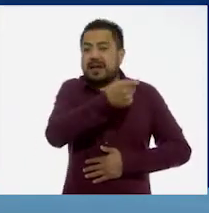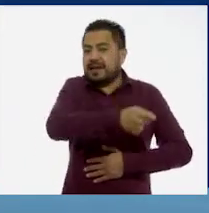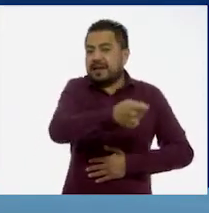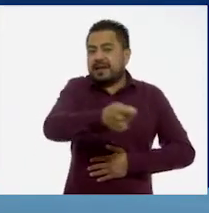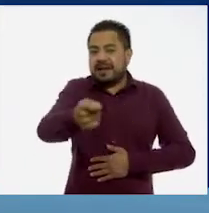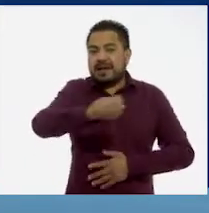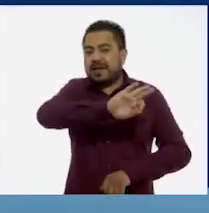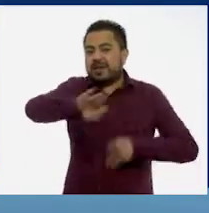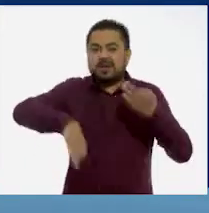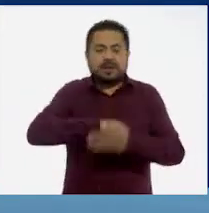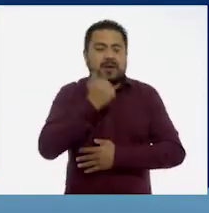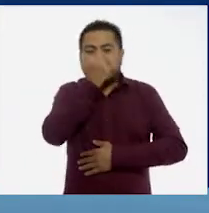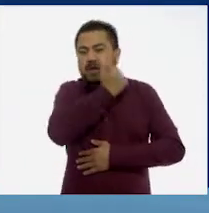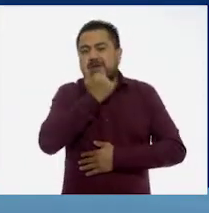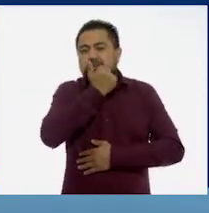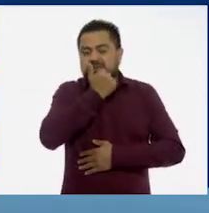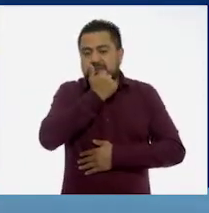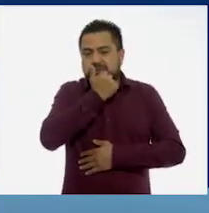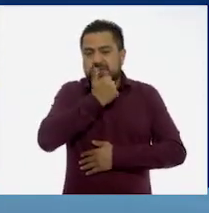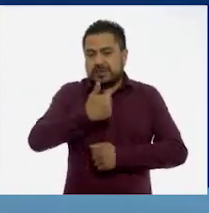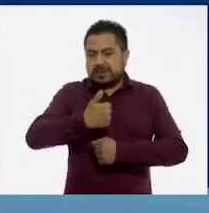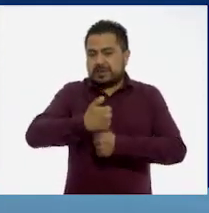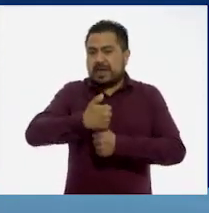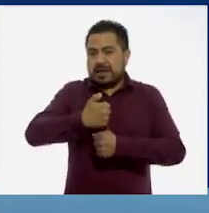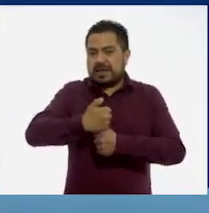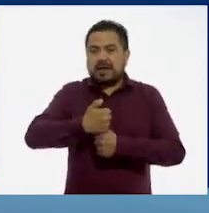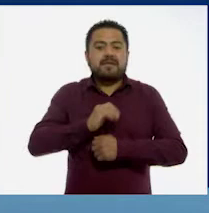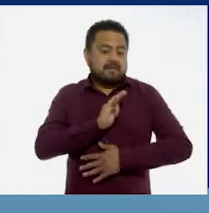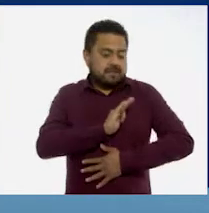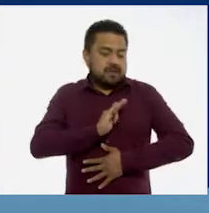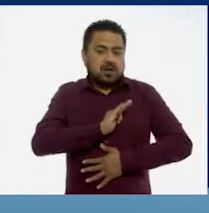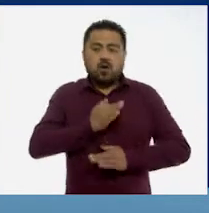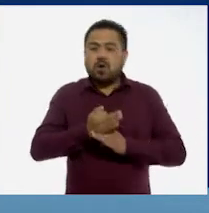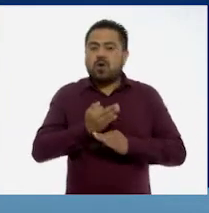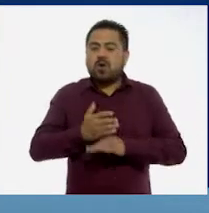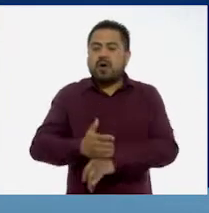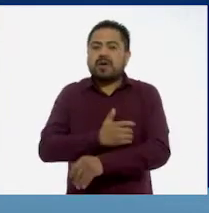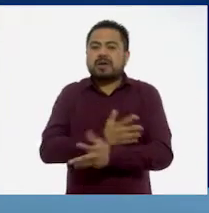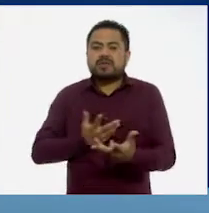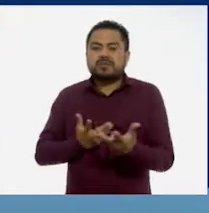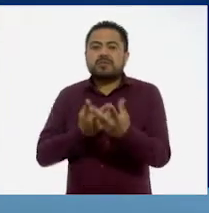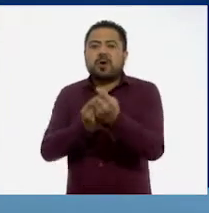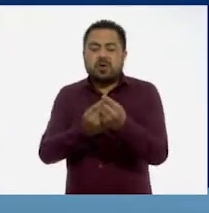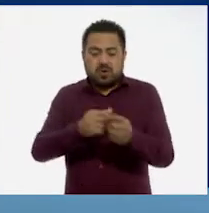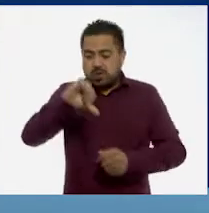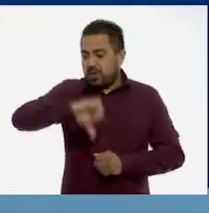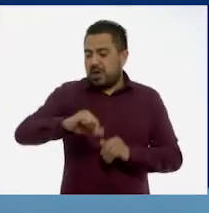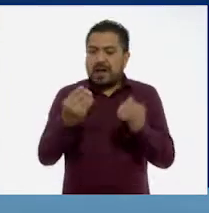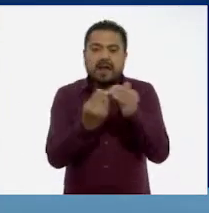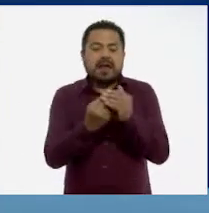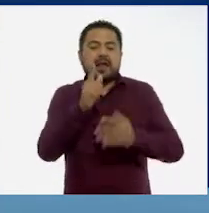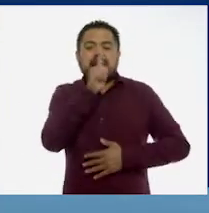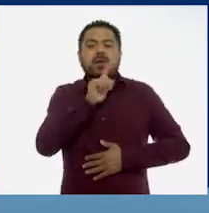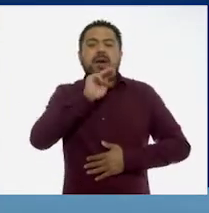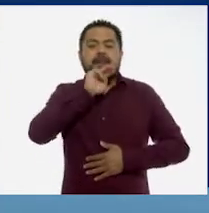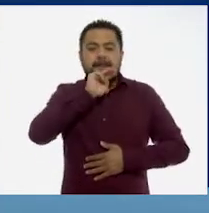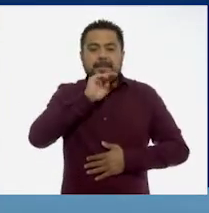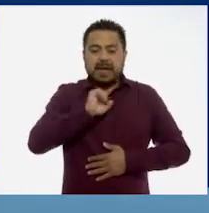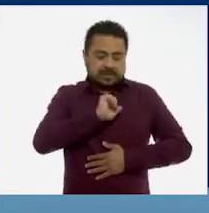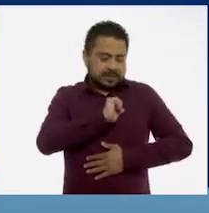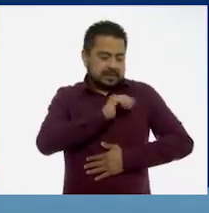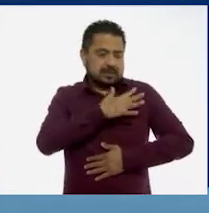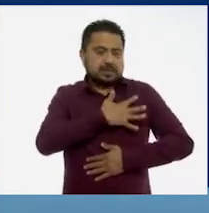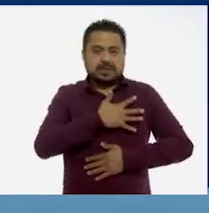alumnas y alumnos de sexto grado. Qué felicidad saber que nos están acompañando en esta su clase de lengua materna